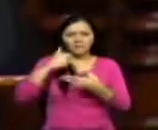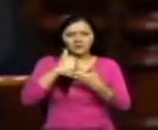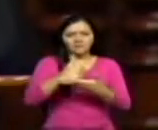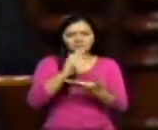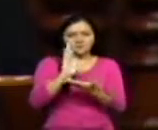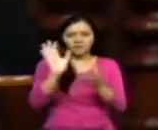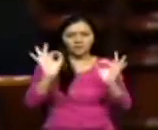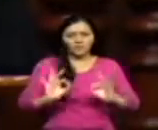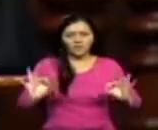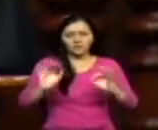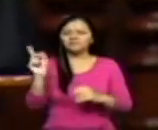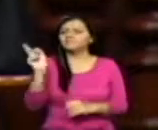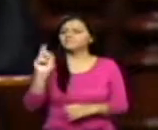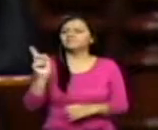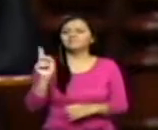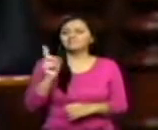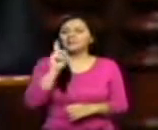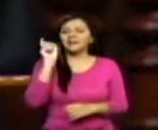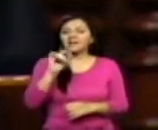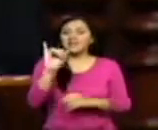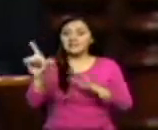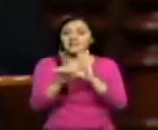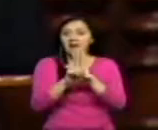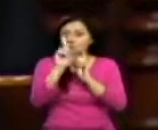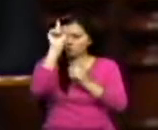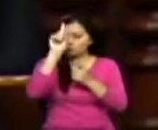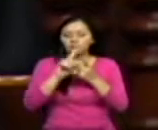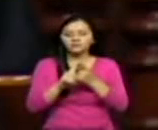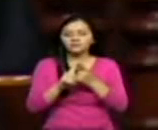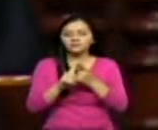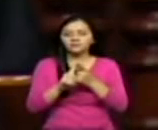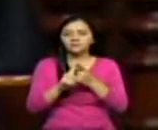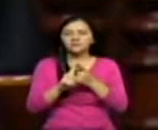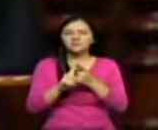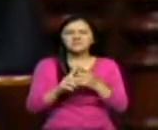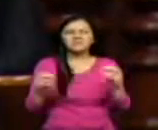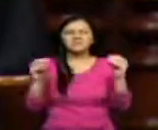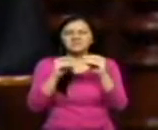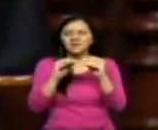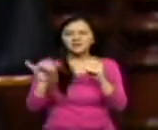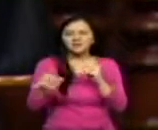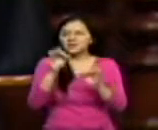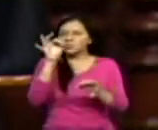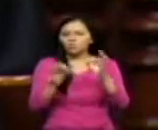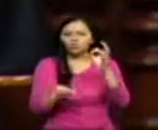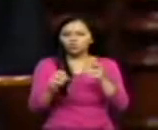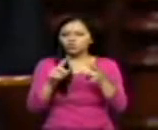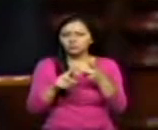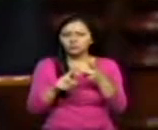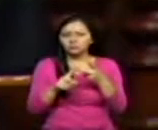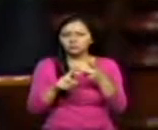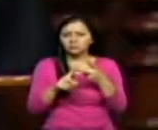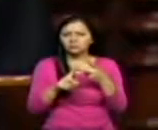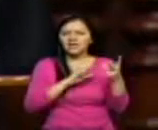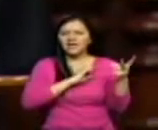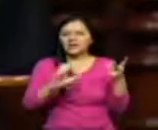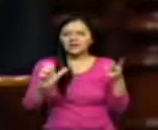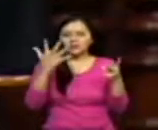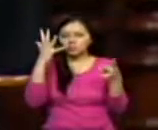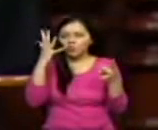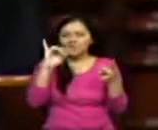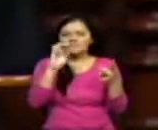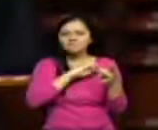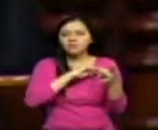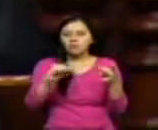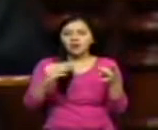beneficios. No solo es ilegal, es profundamente injusto e inmoral que